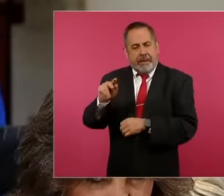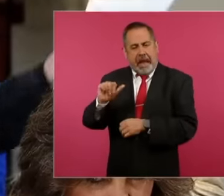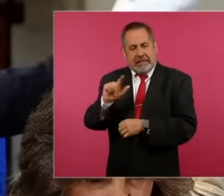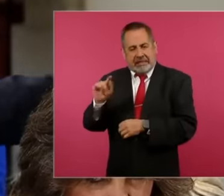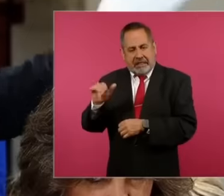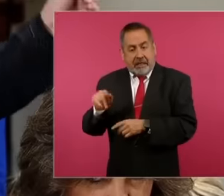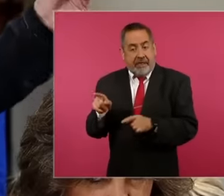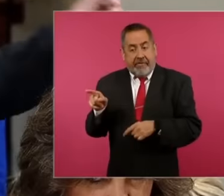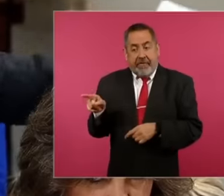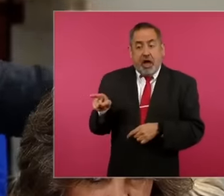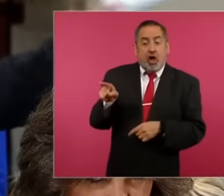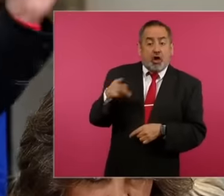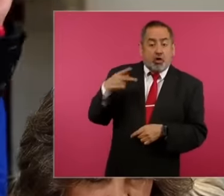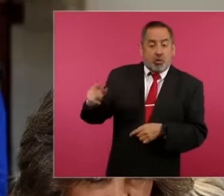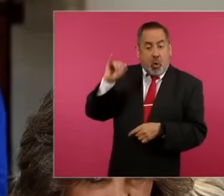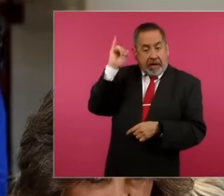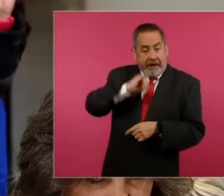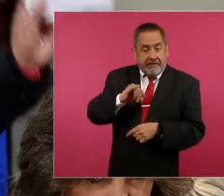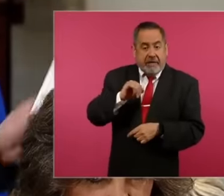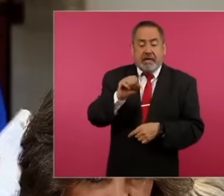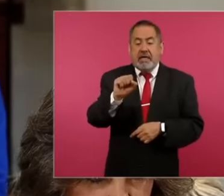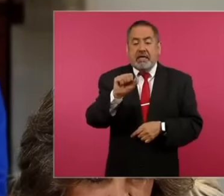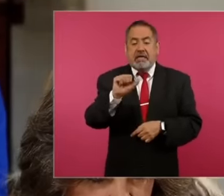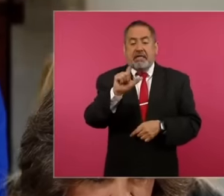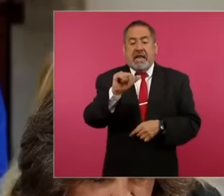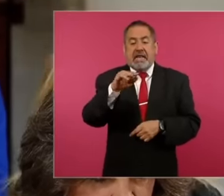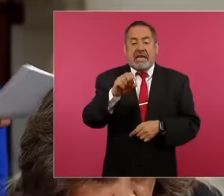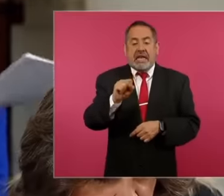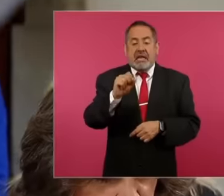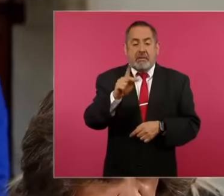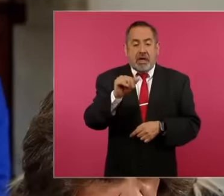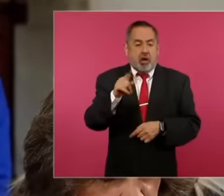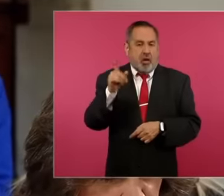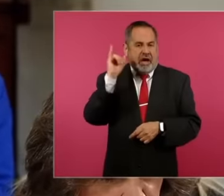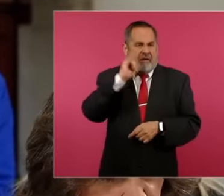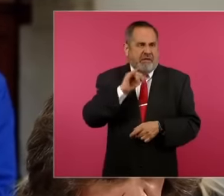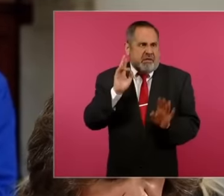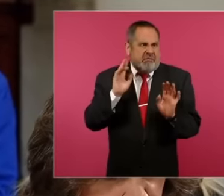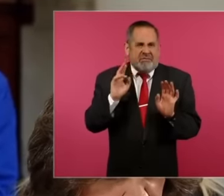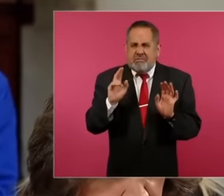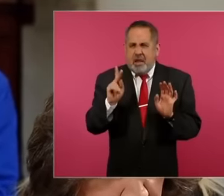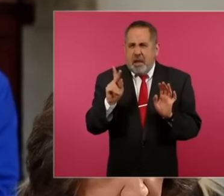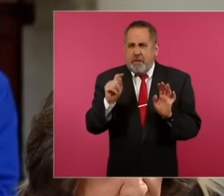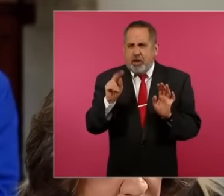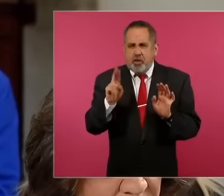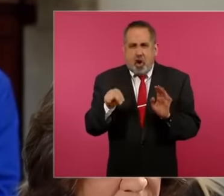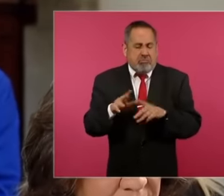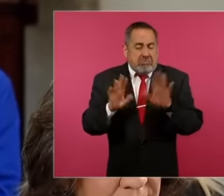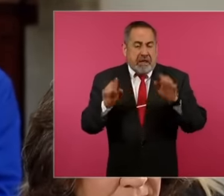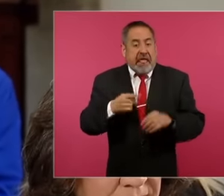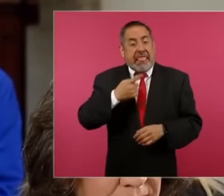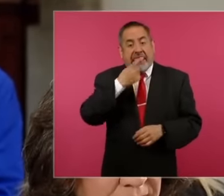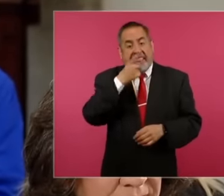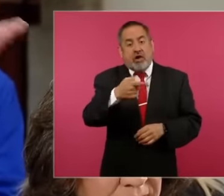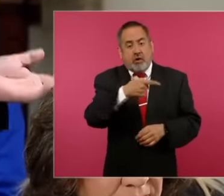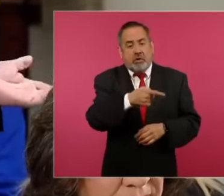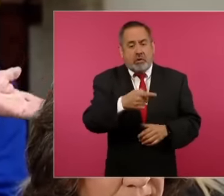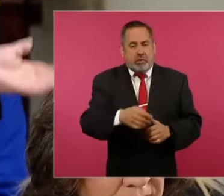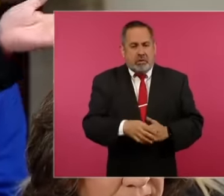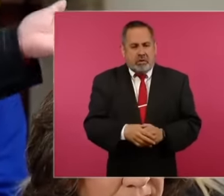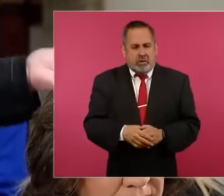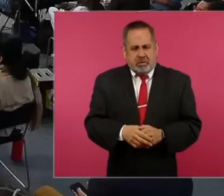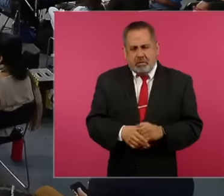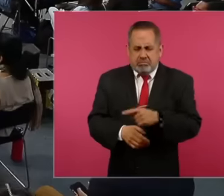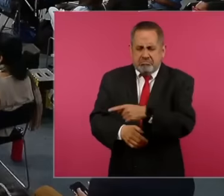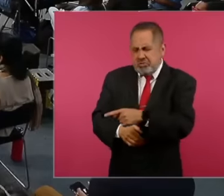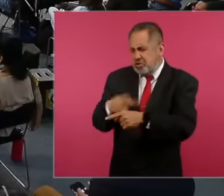el jefe de él, Salinas Pliego, o su patrón, pues, dijo, no, digo, es